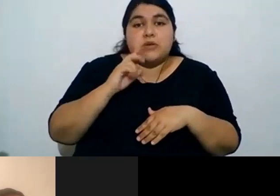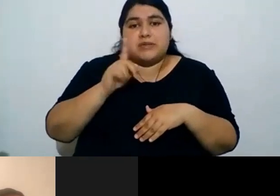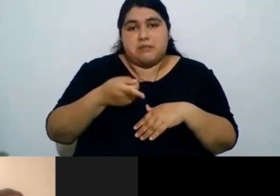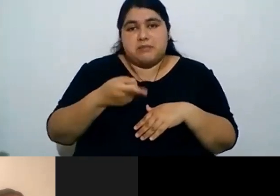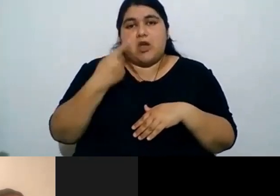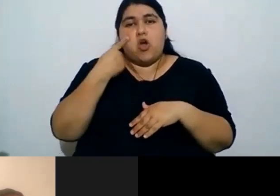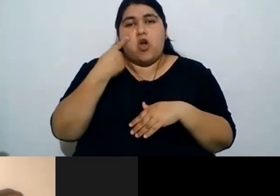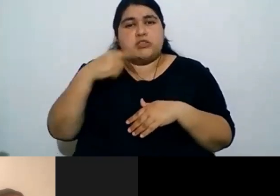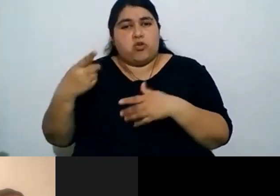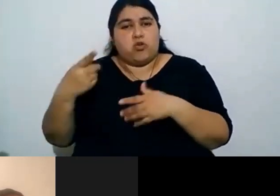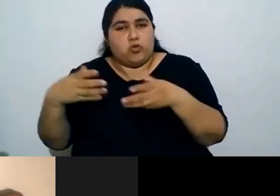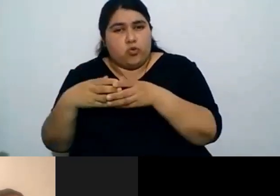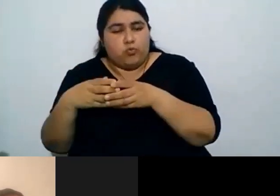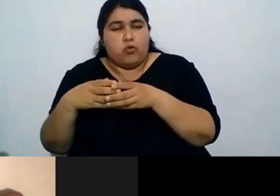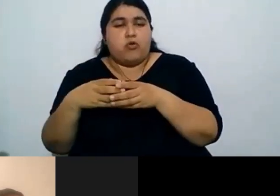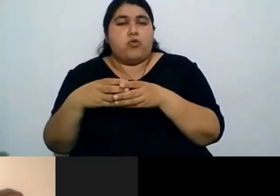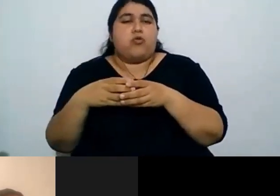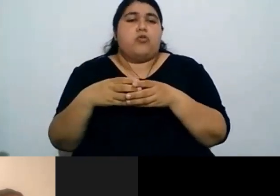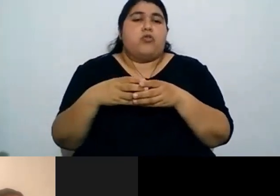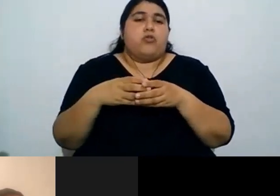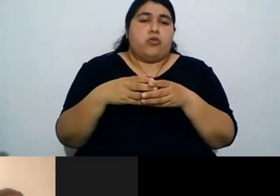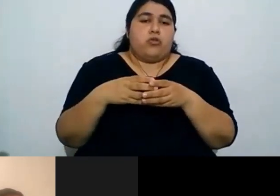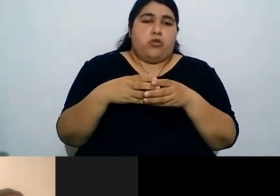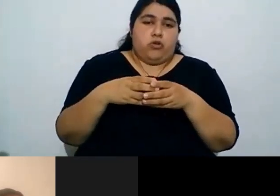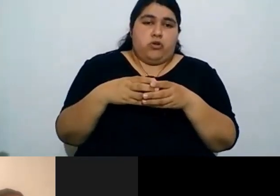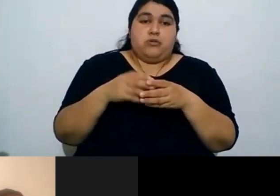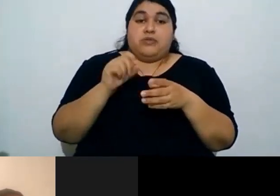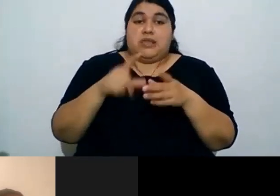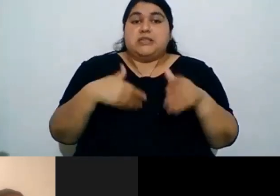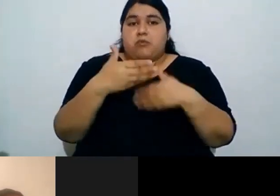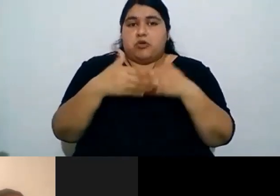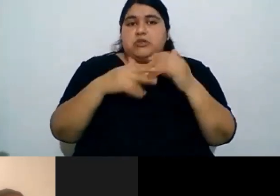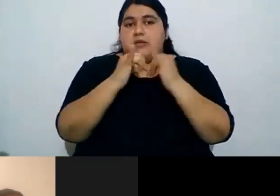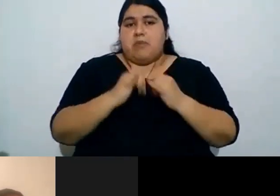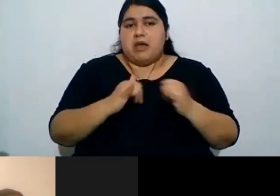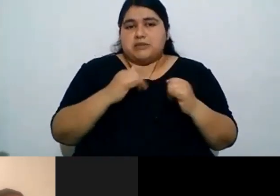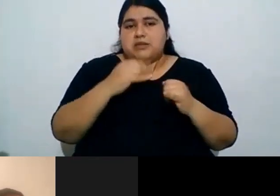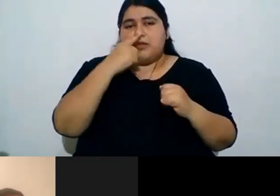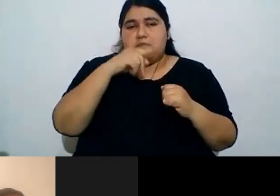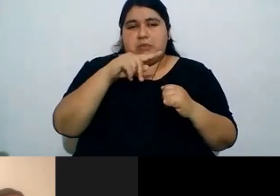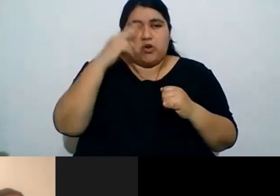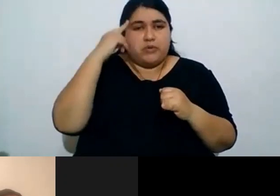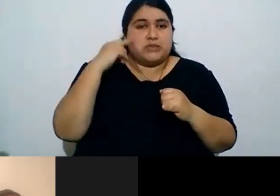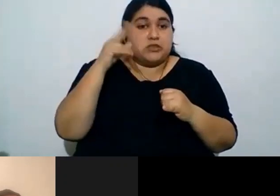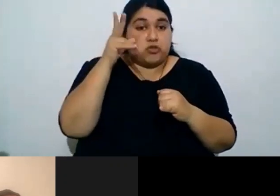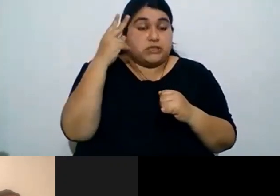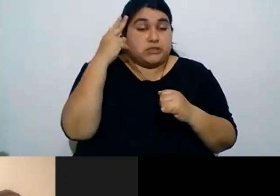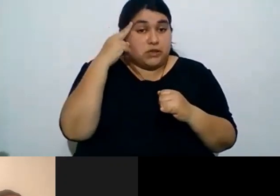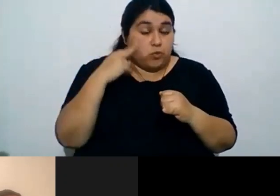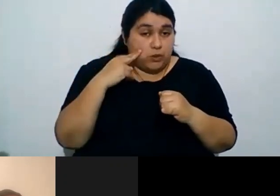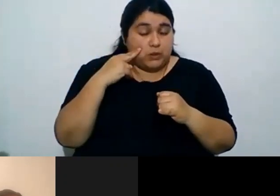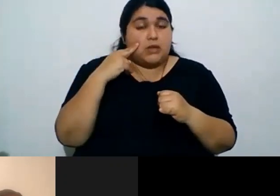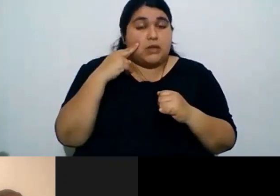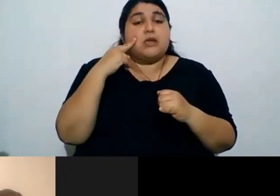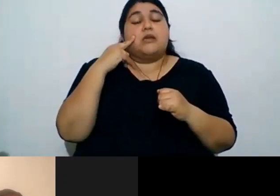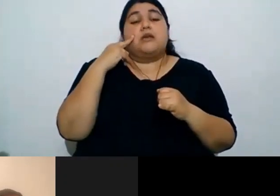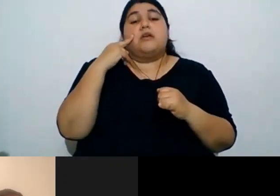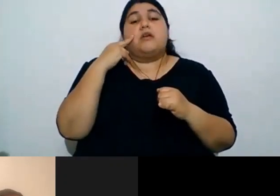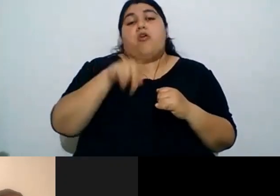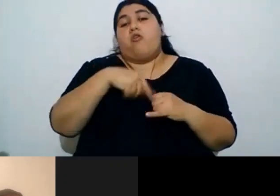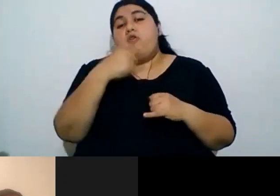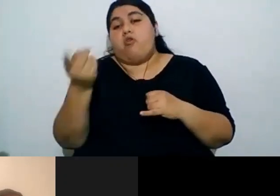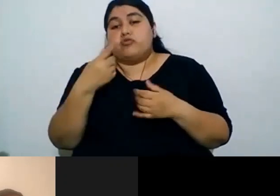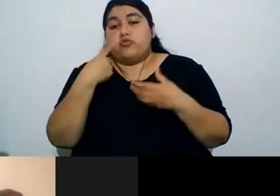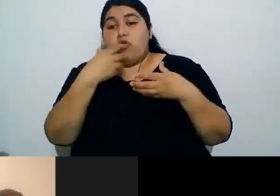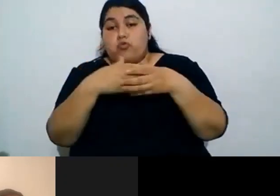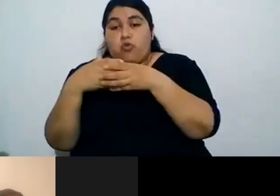Colombia, que hace su proceso de paz en los años, en 1989, y otras disidencias